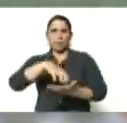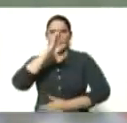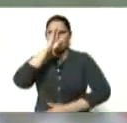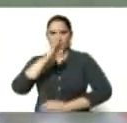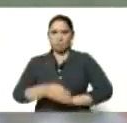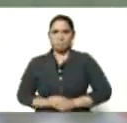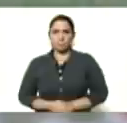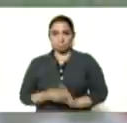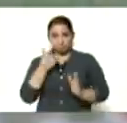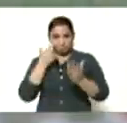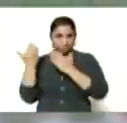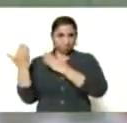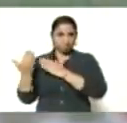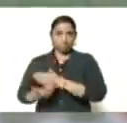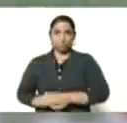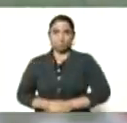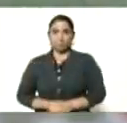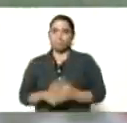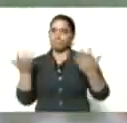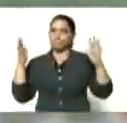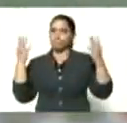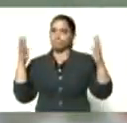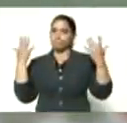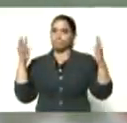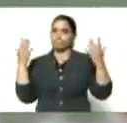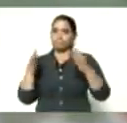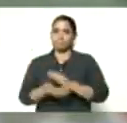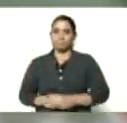Barinas, Argenis Chávez Frías.